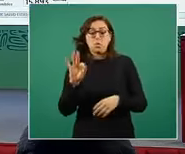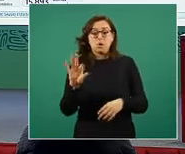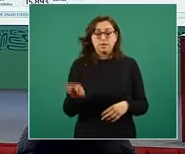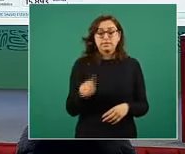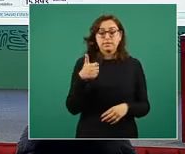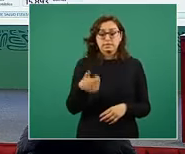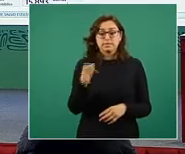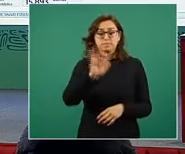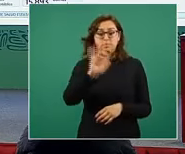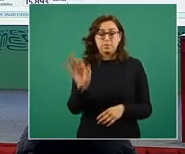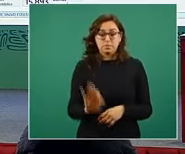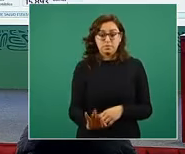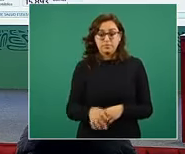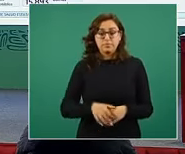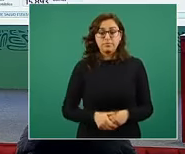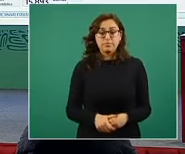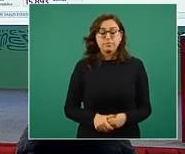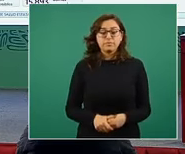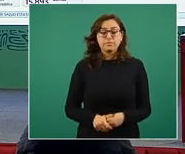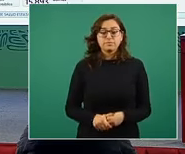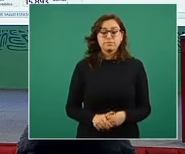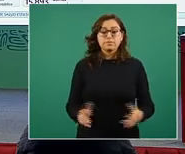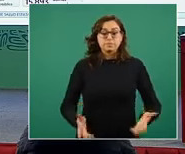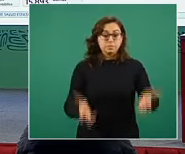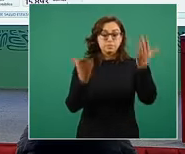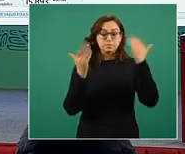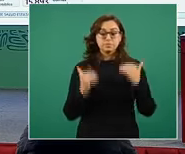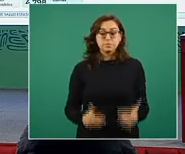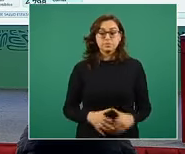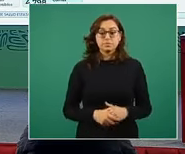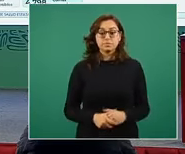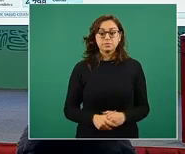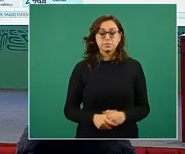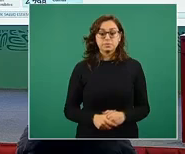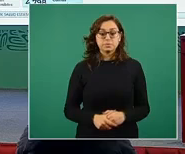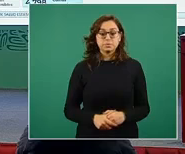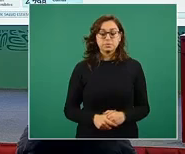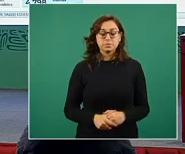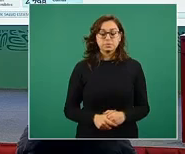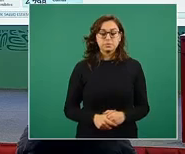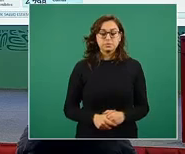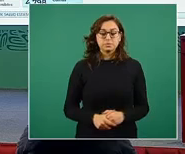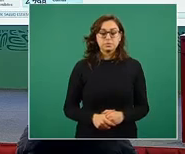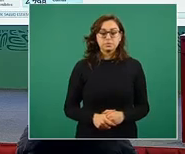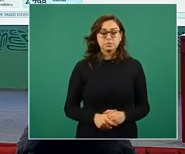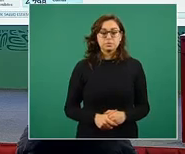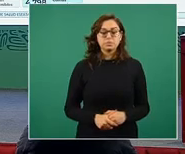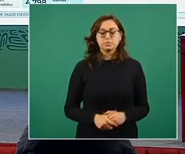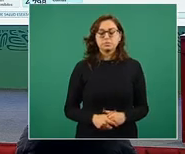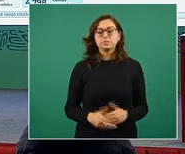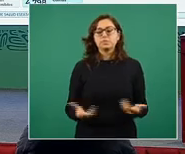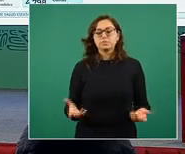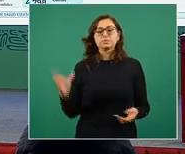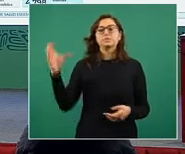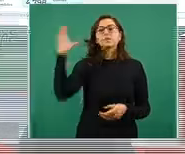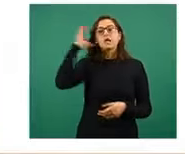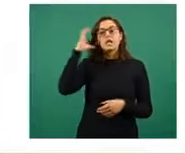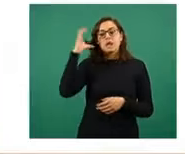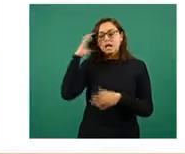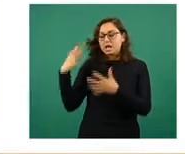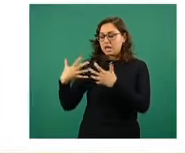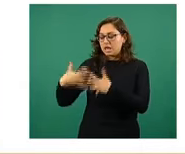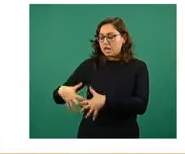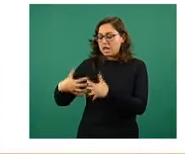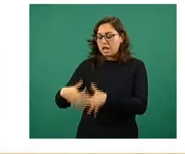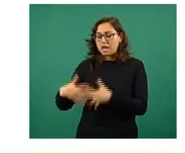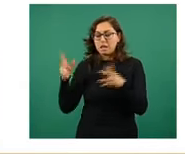la ocupación. Veamos la siguiente diapositiva. Enfocamos ahora en camas con ventilador, como sabemos son para los